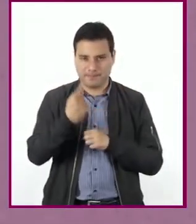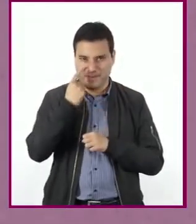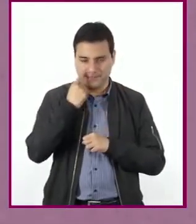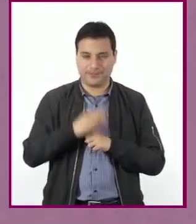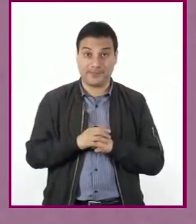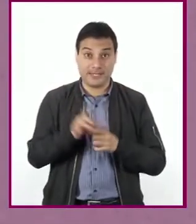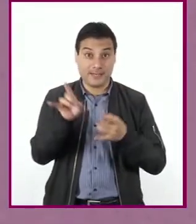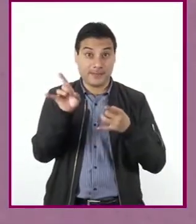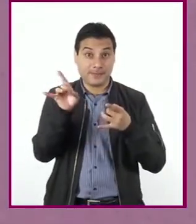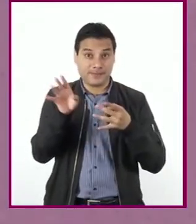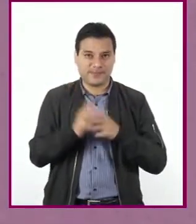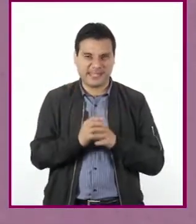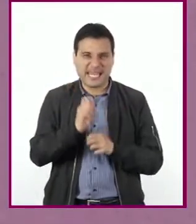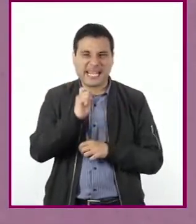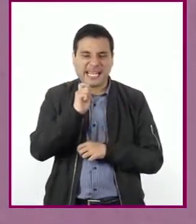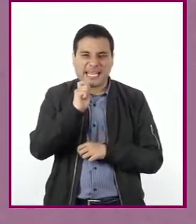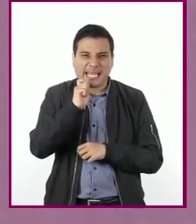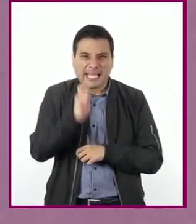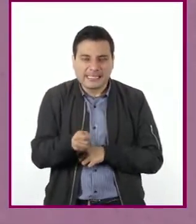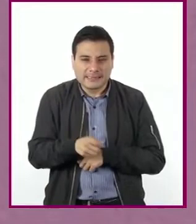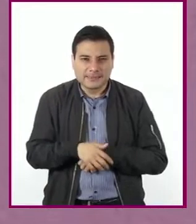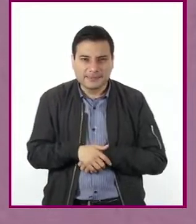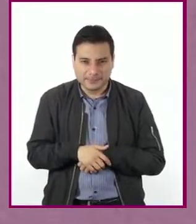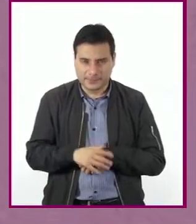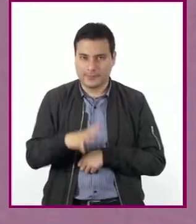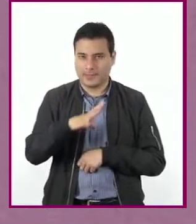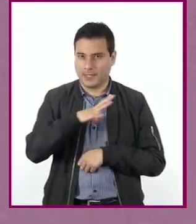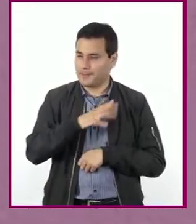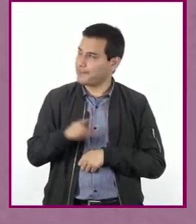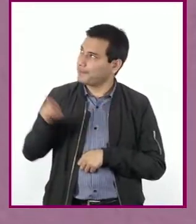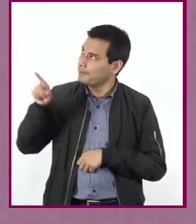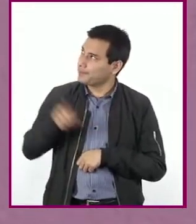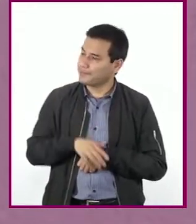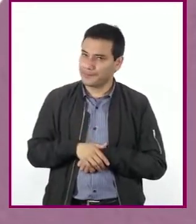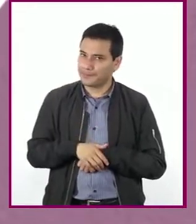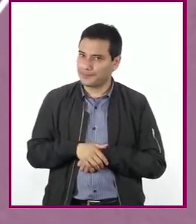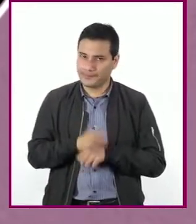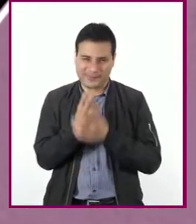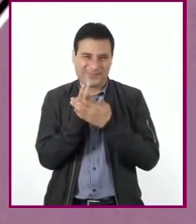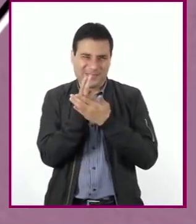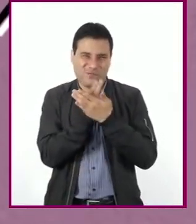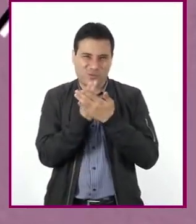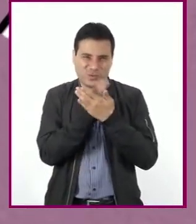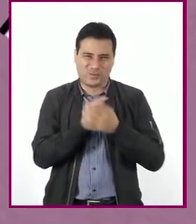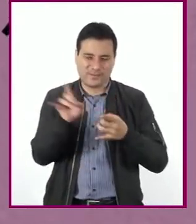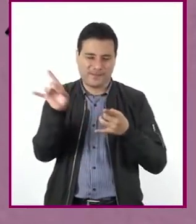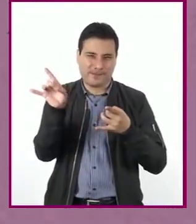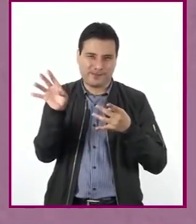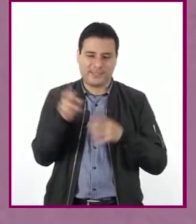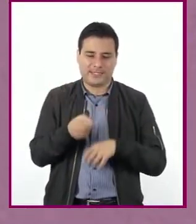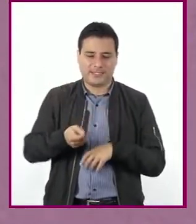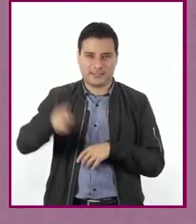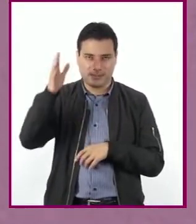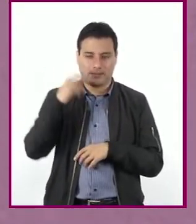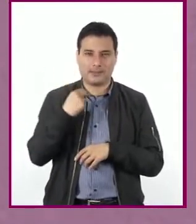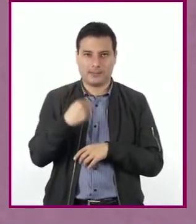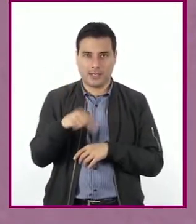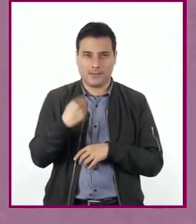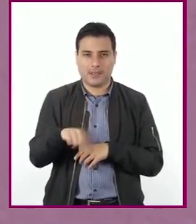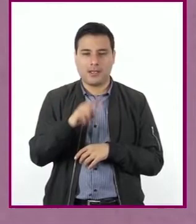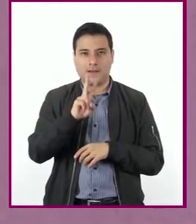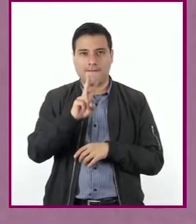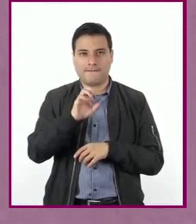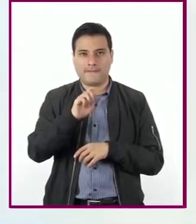vector es un segmento de recta con punta de flecha. En pocas palabras, una flecha, como se muestra en la pantalla.